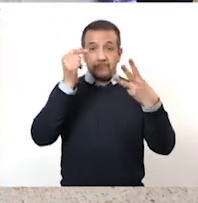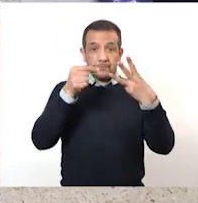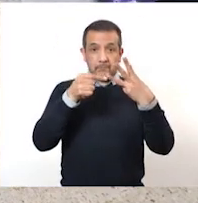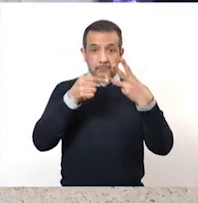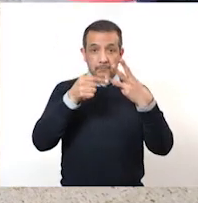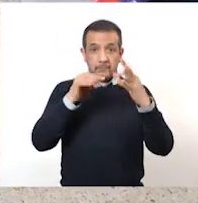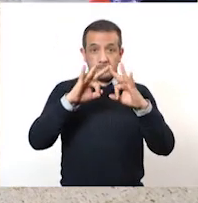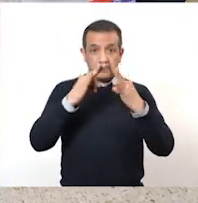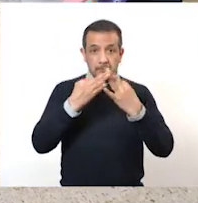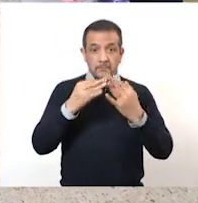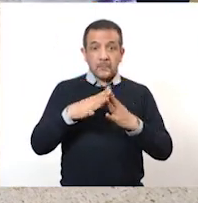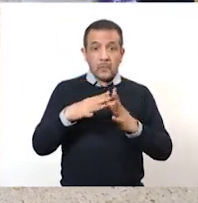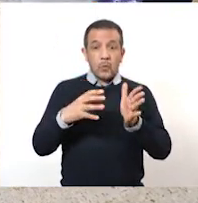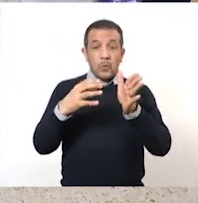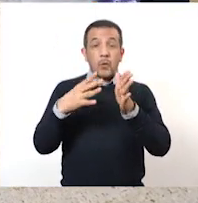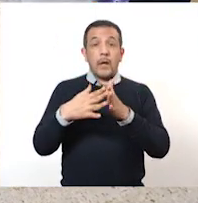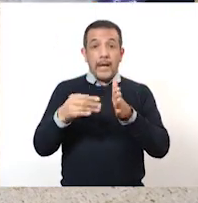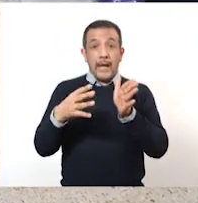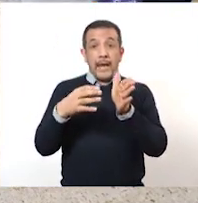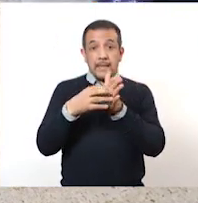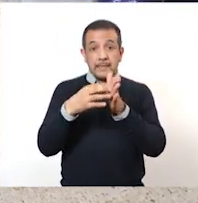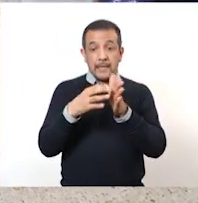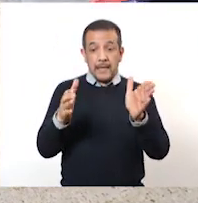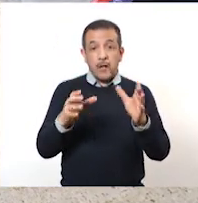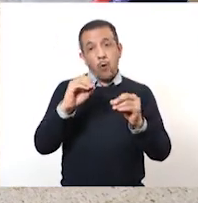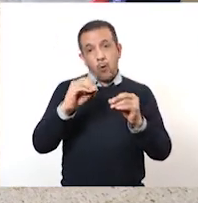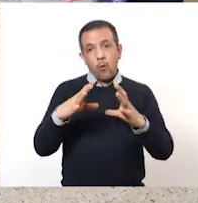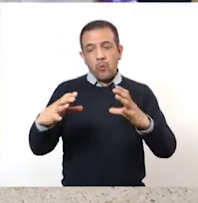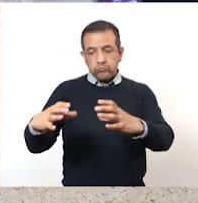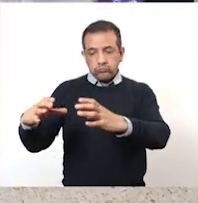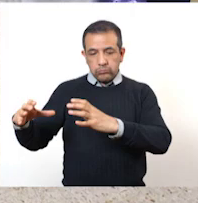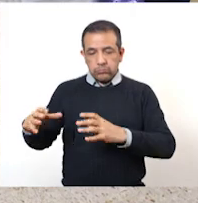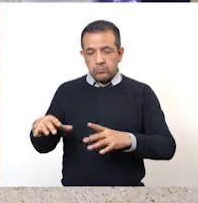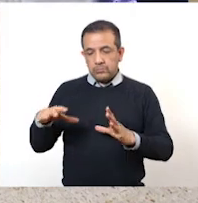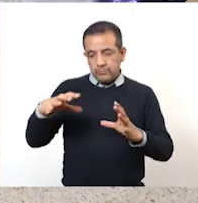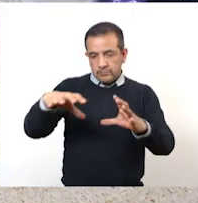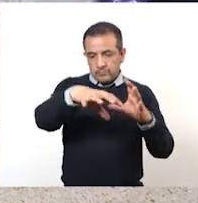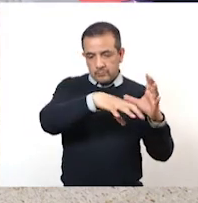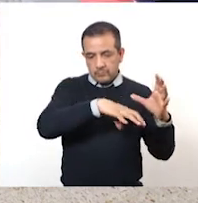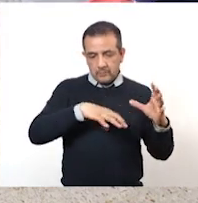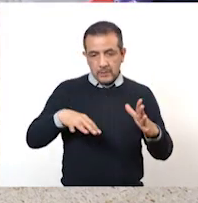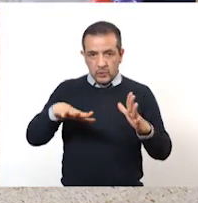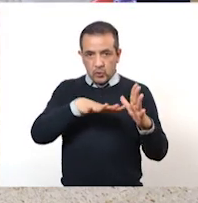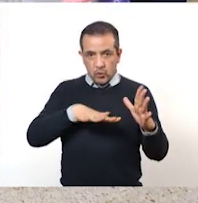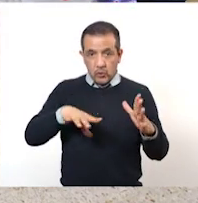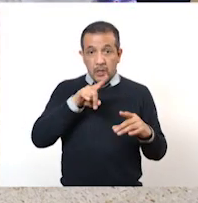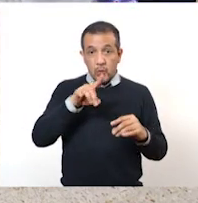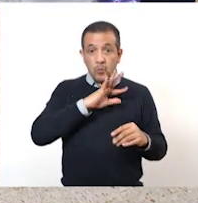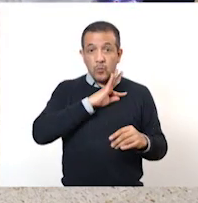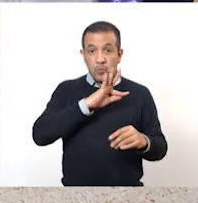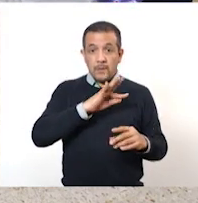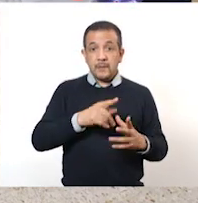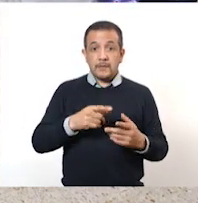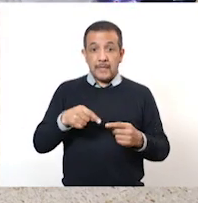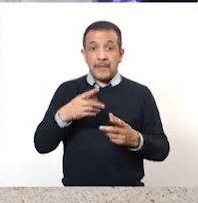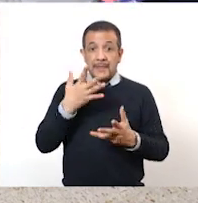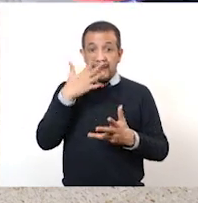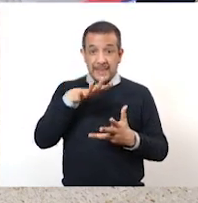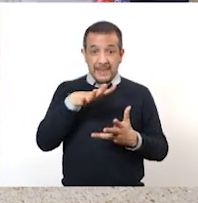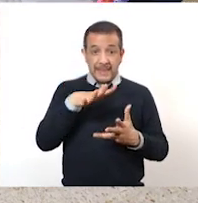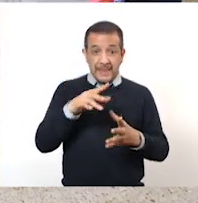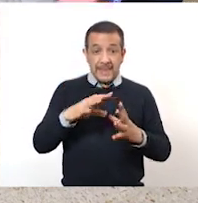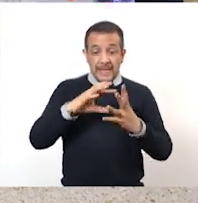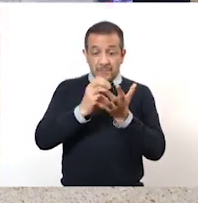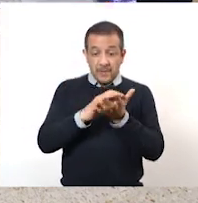Tercer reto. Coloca cajas y botes distribuidos en el área de juego y trata de meter